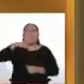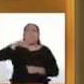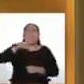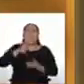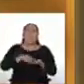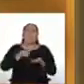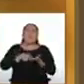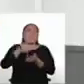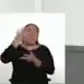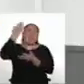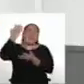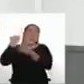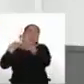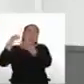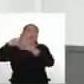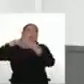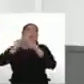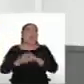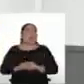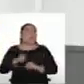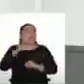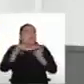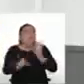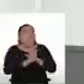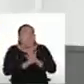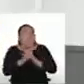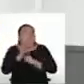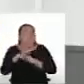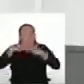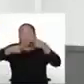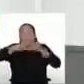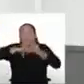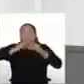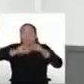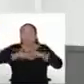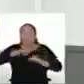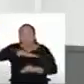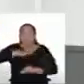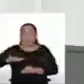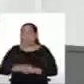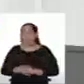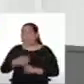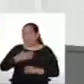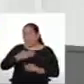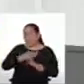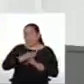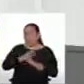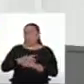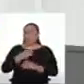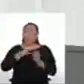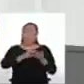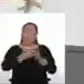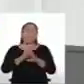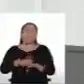no un cuento para niños. Pero eso es parte de mi estilo. Es por eso que el pueblo me ha elegido. Porque me quiere